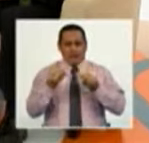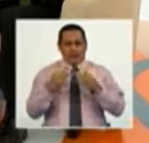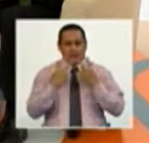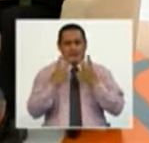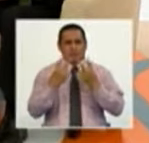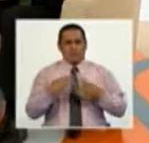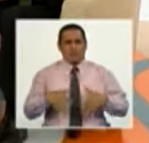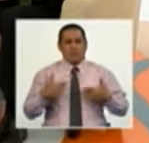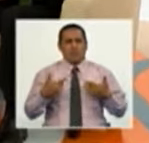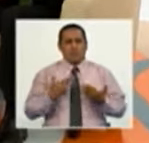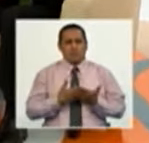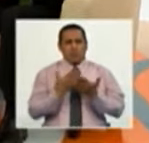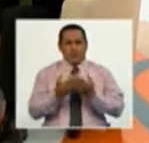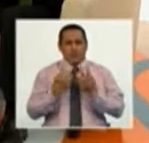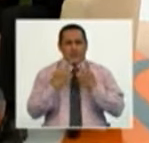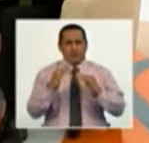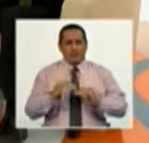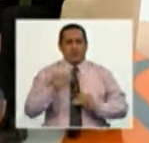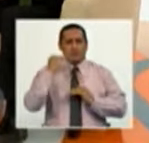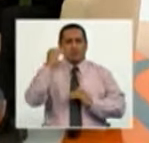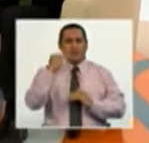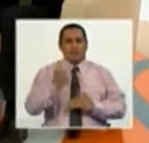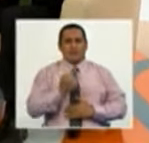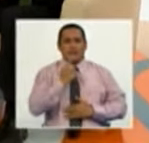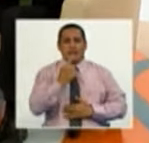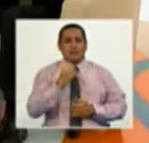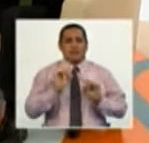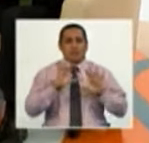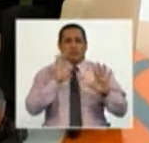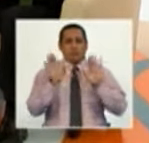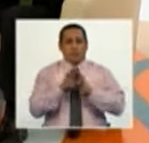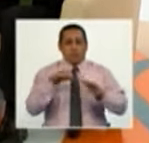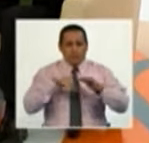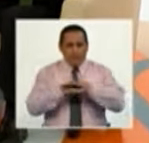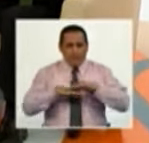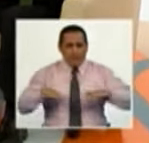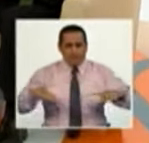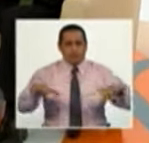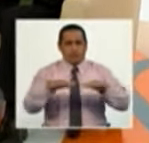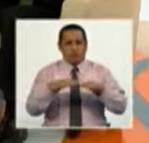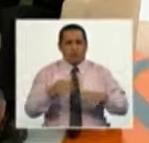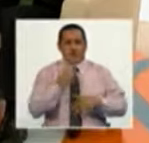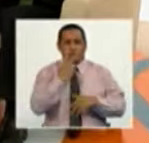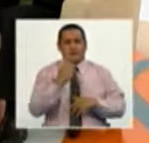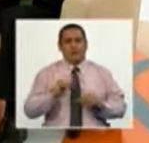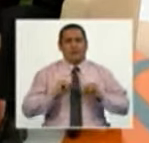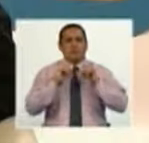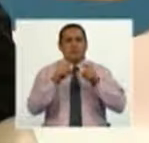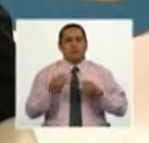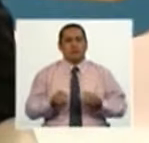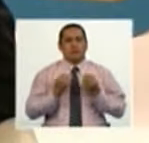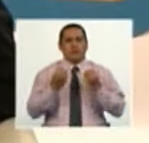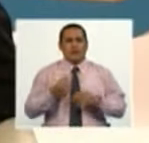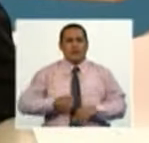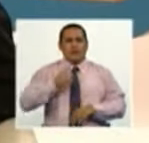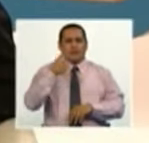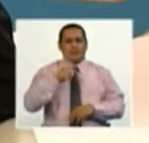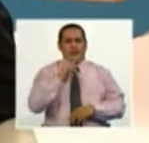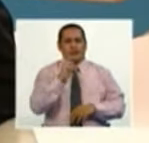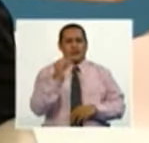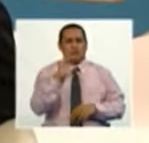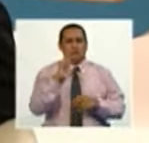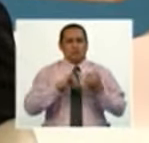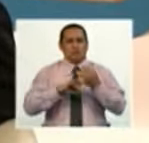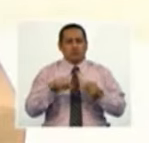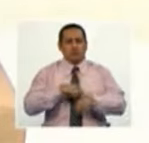lo que se podría ya en otra instancia, seguramente interna, es la pregunta de por qué el jefe de recursos humanos